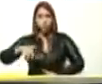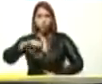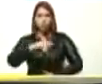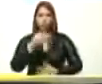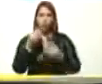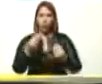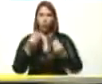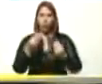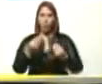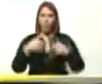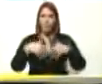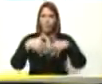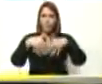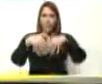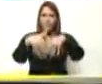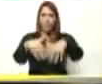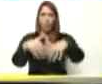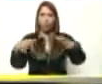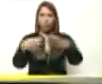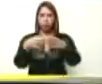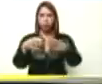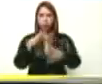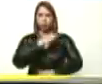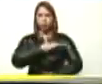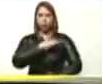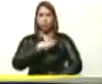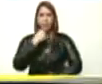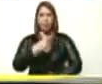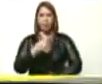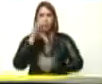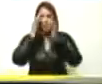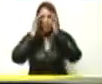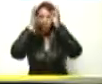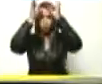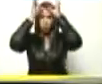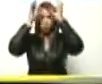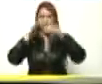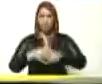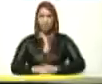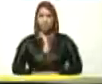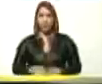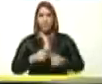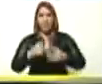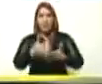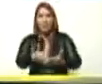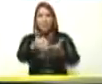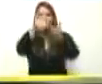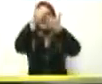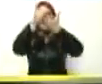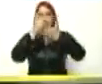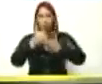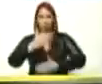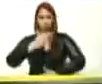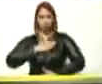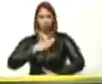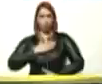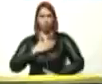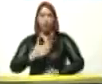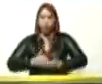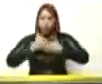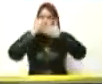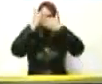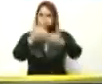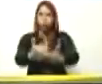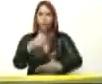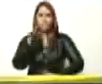como militantes de la causa social, diría Simón Rodríguez, para que me ayuden, para que ayuden a este